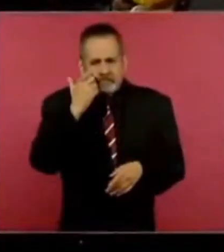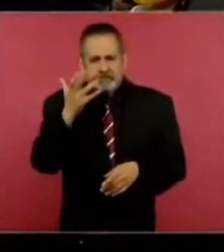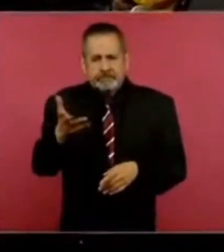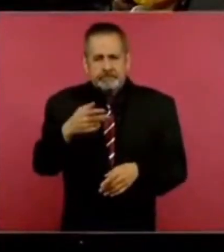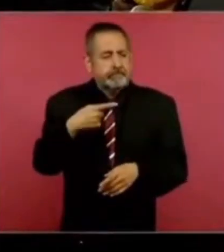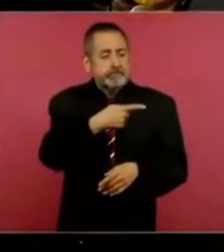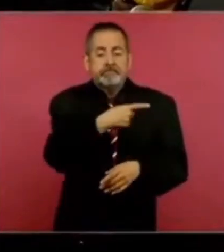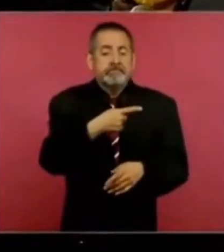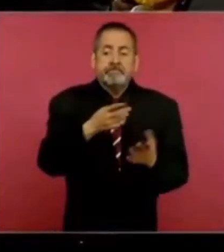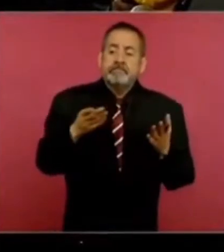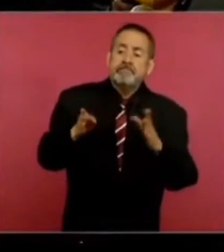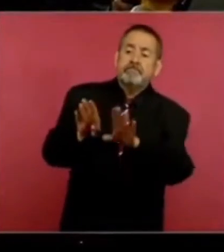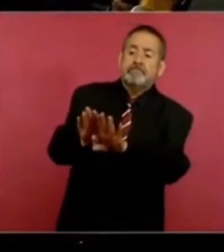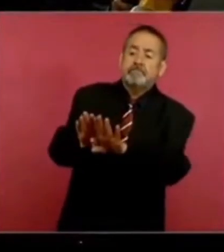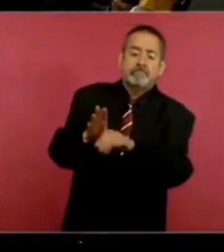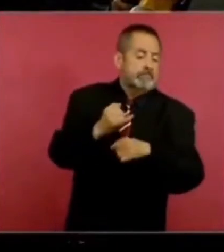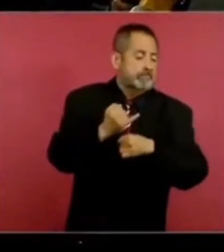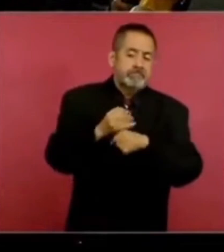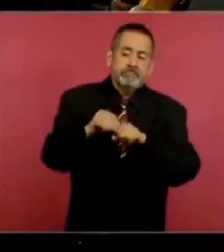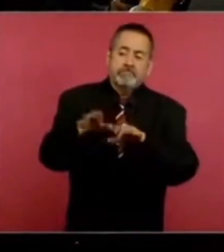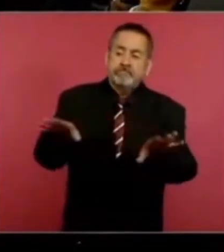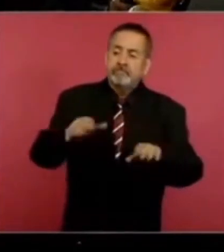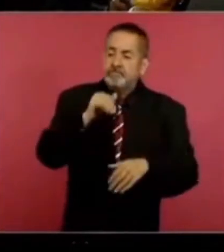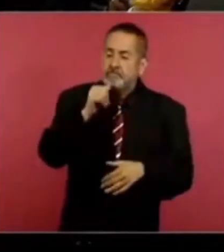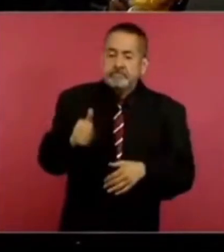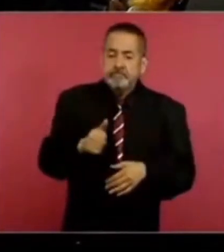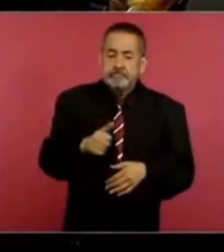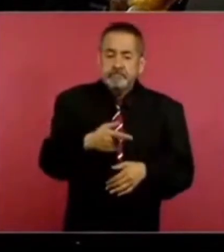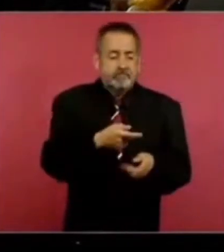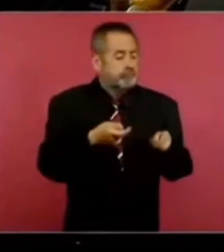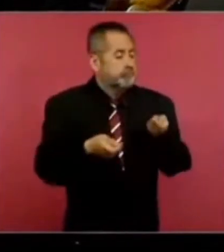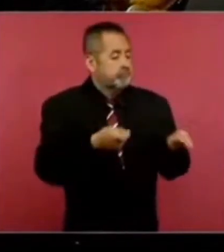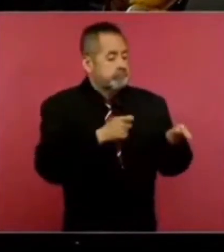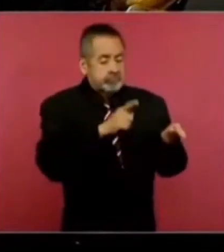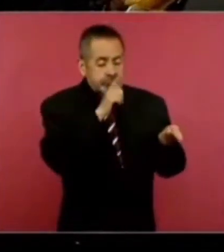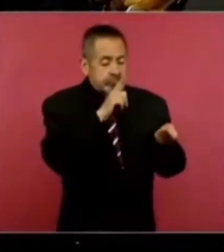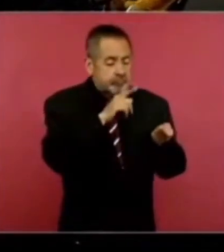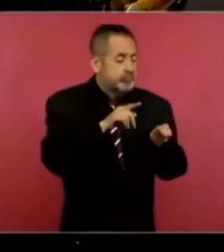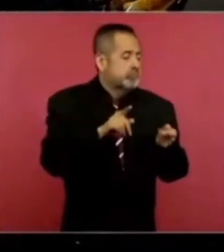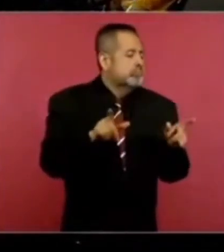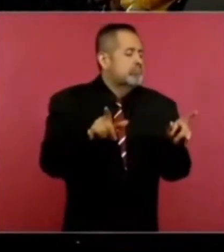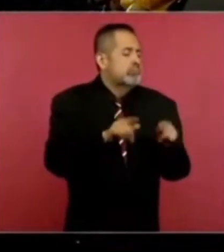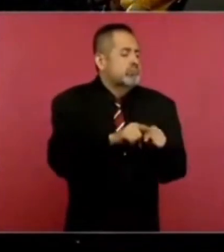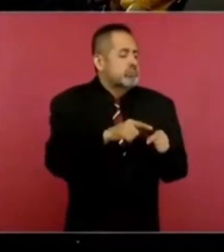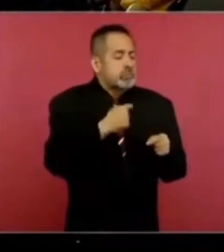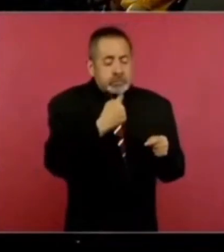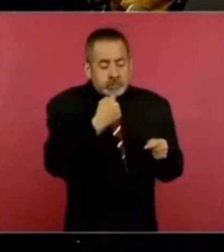sino porque se ejercía este control